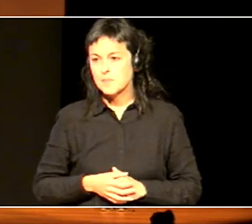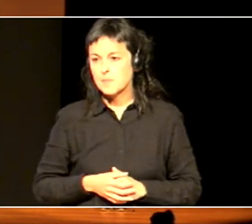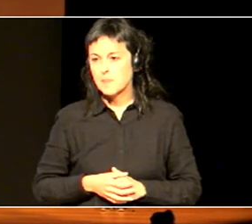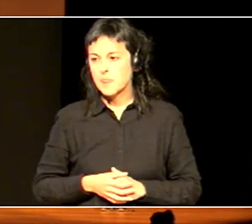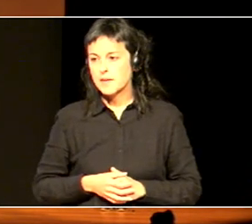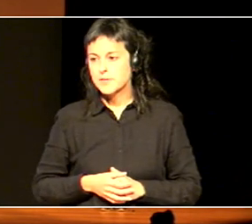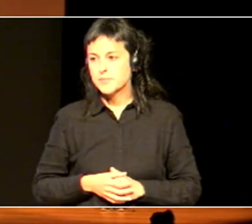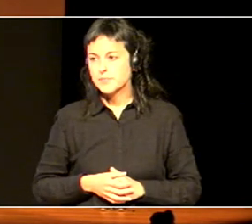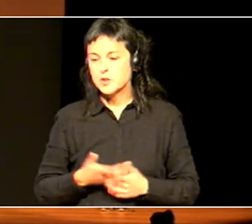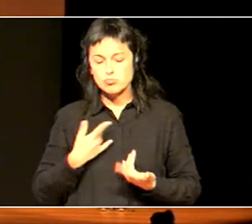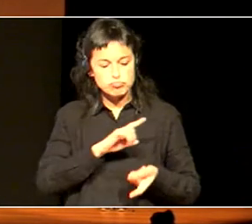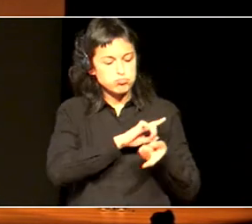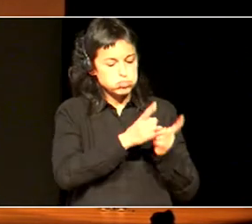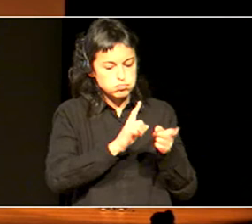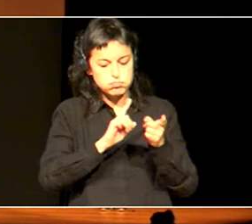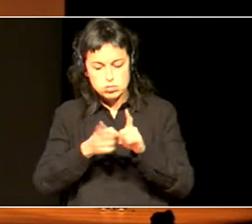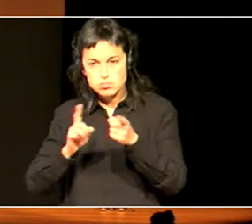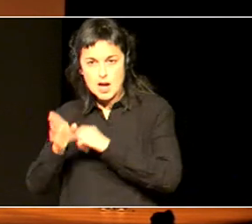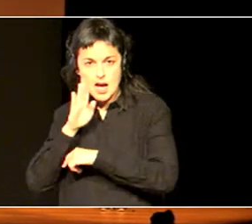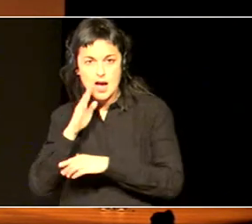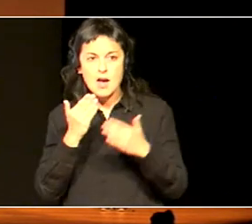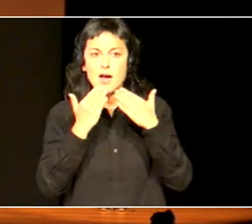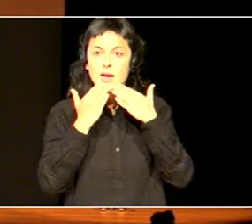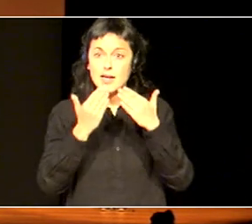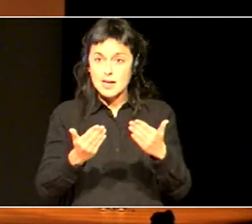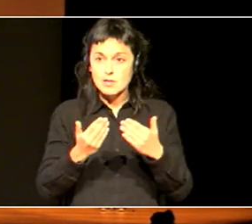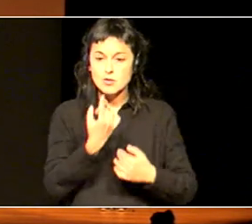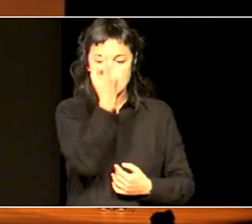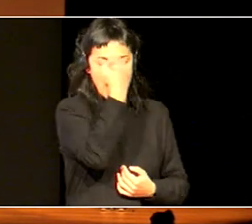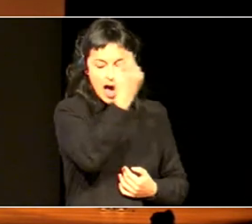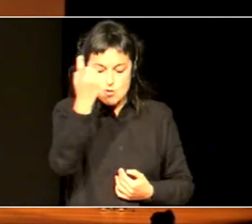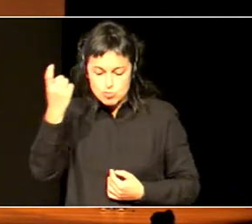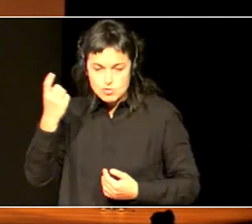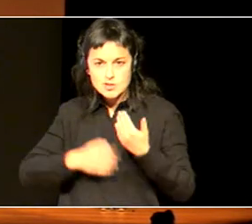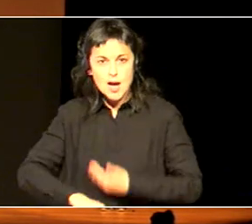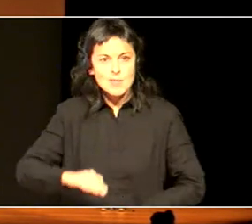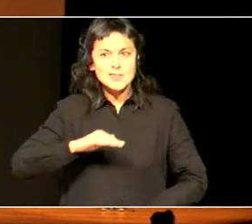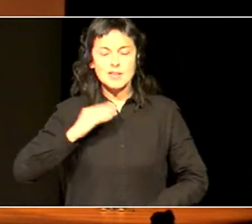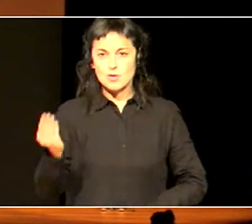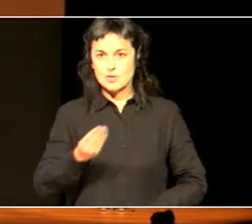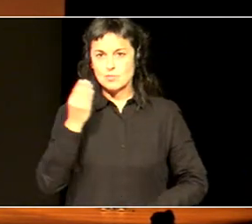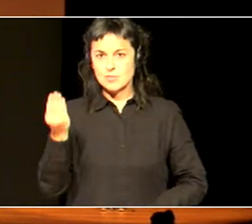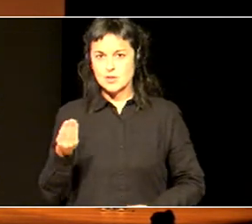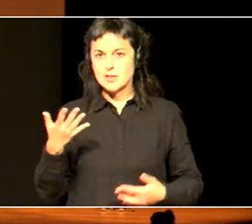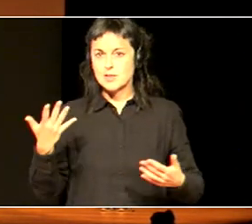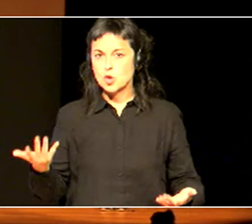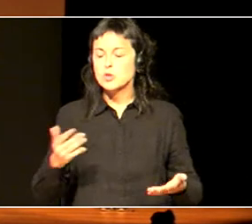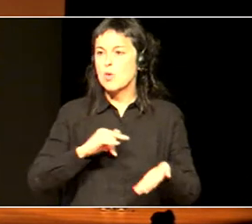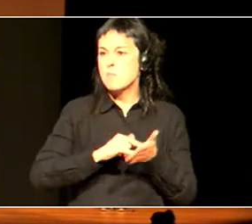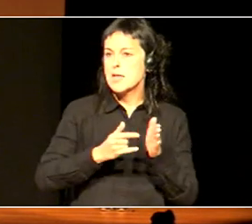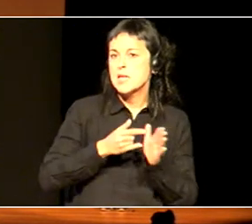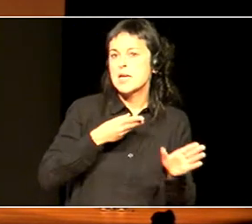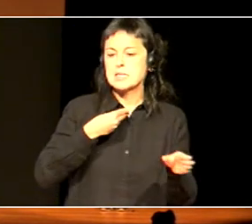Gracias a todos estos cambios hemos aumentado la capacitación de nuestros alumnos y esto nos ha llevado que mediante medidas de flexibilización